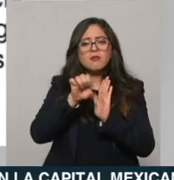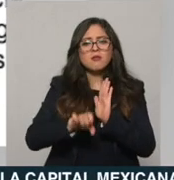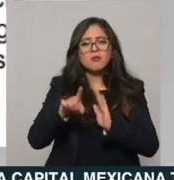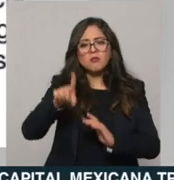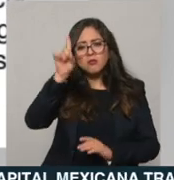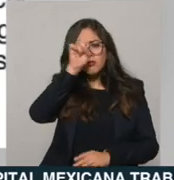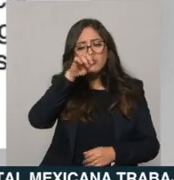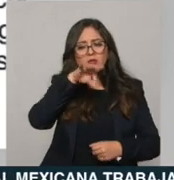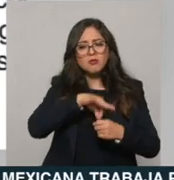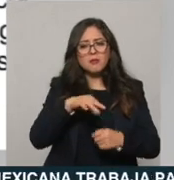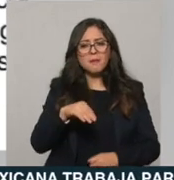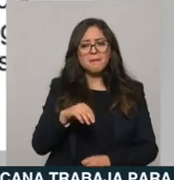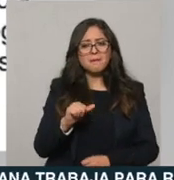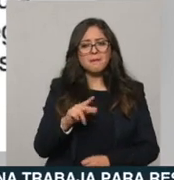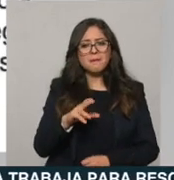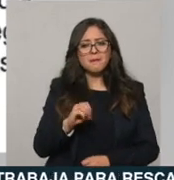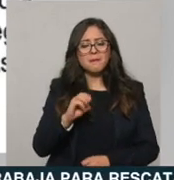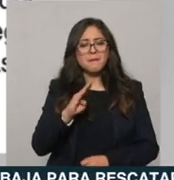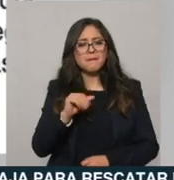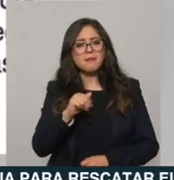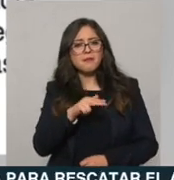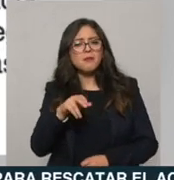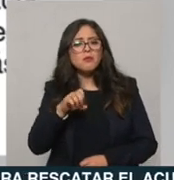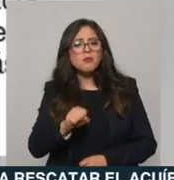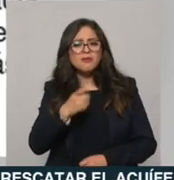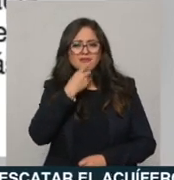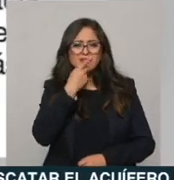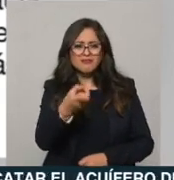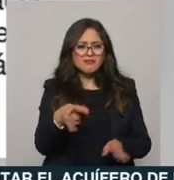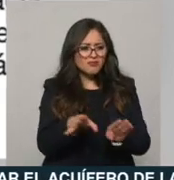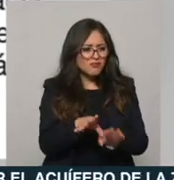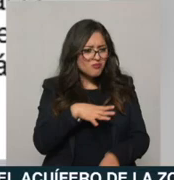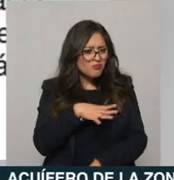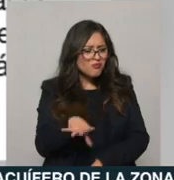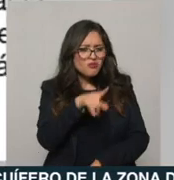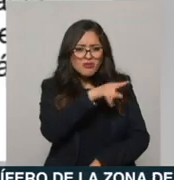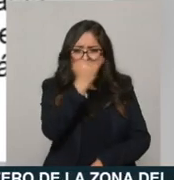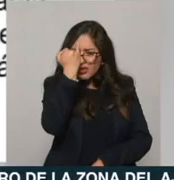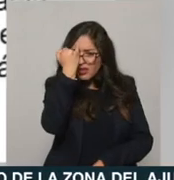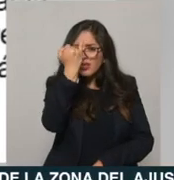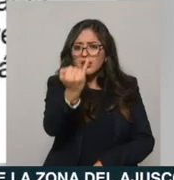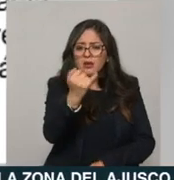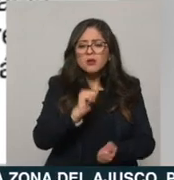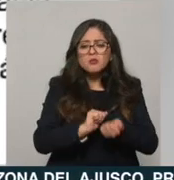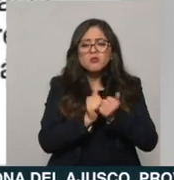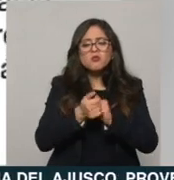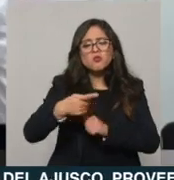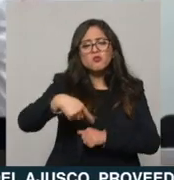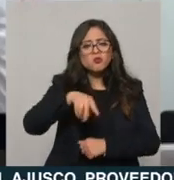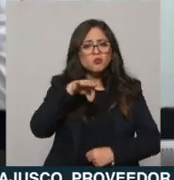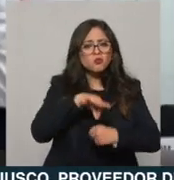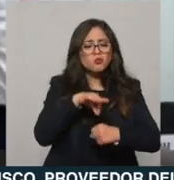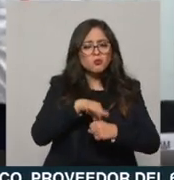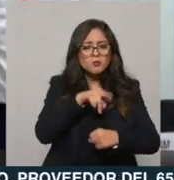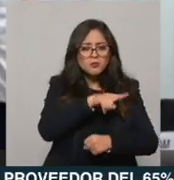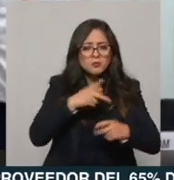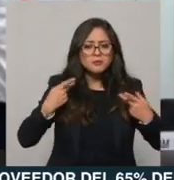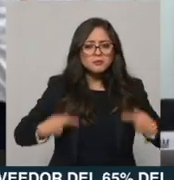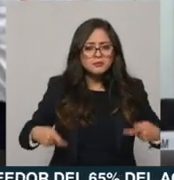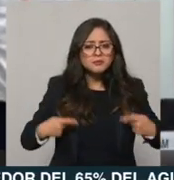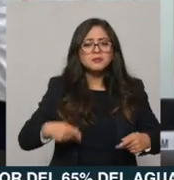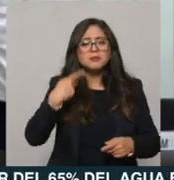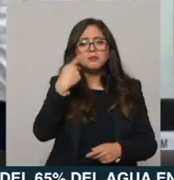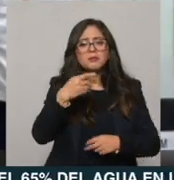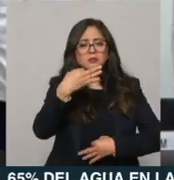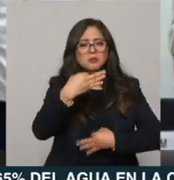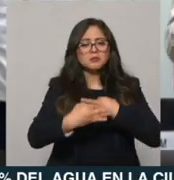consejero electoral Marco Baños, quien calificó de aberrante este acto, debido a que vulnera el voto ciudadano y reiteró que el máximo